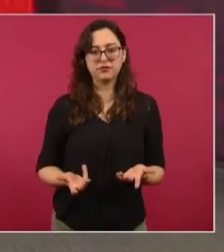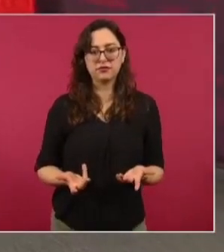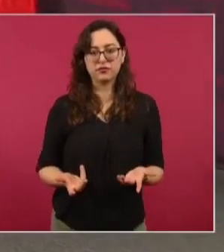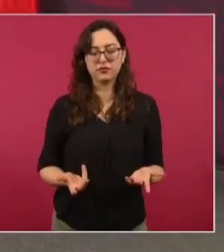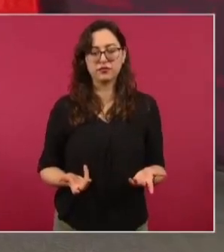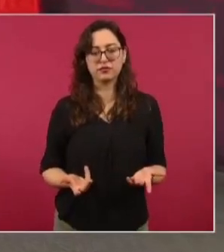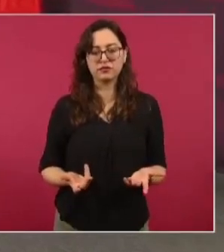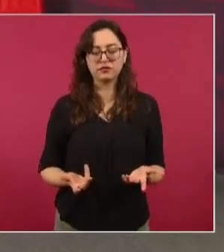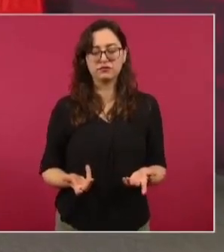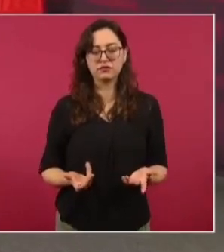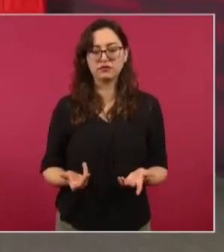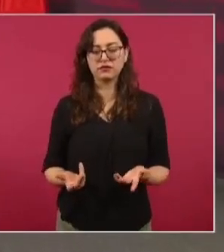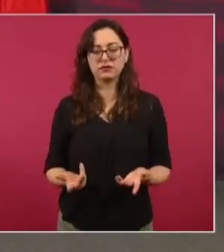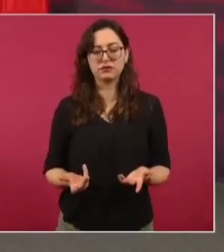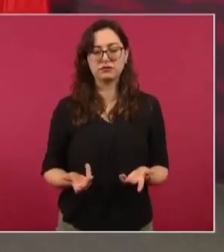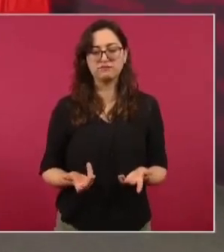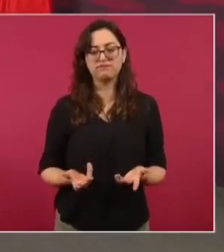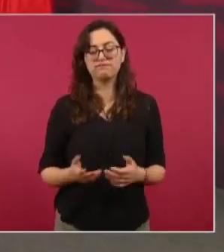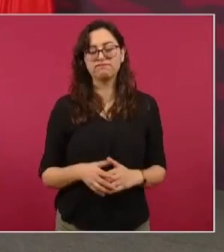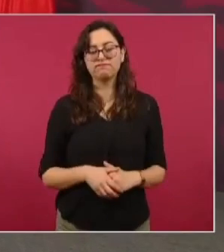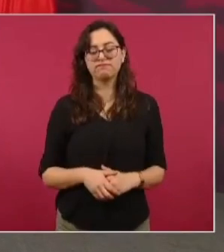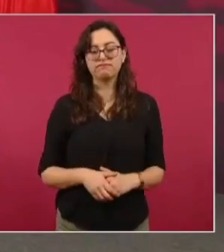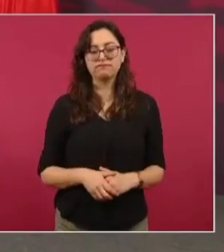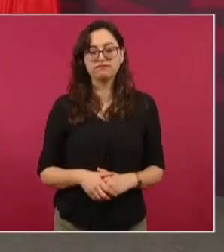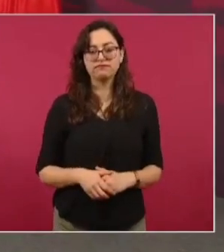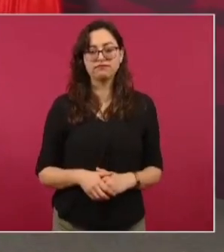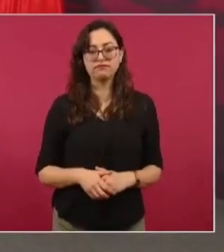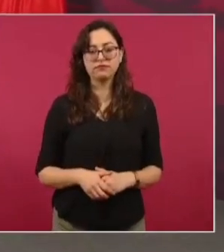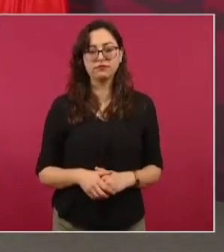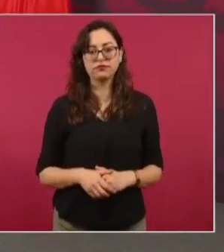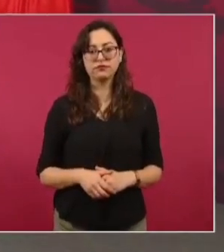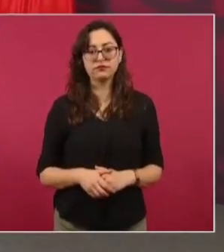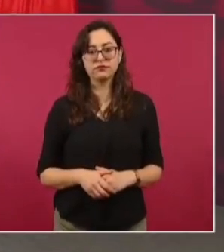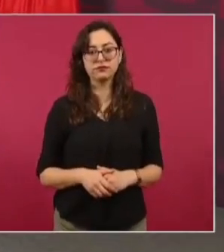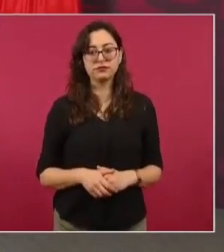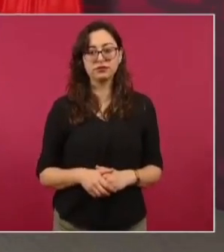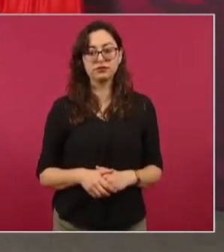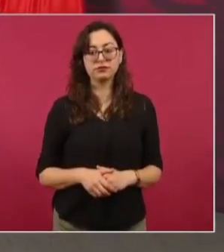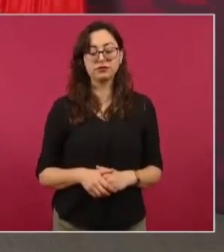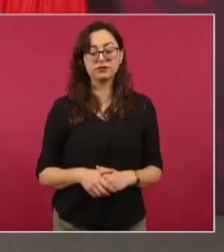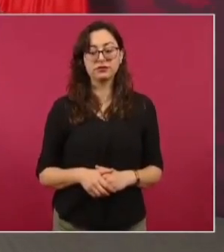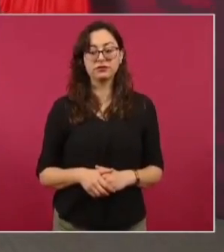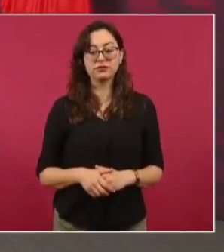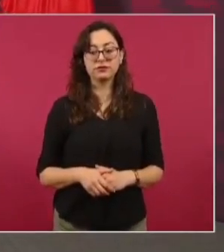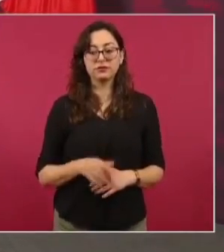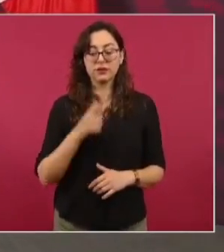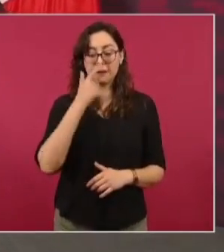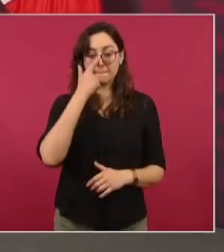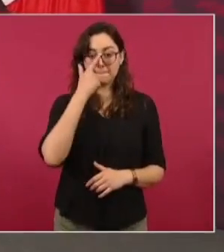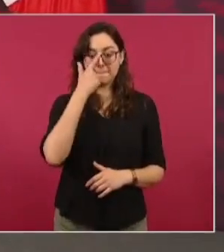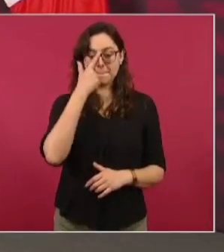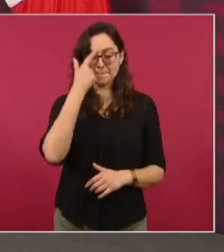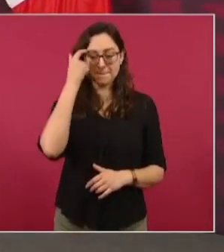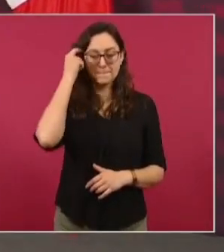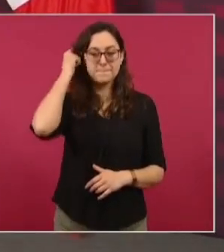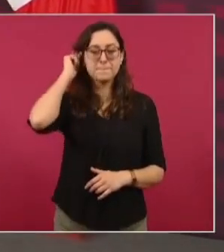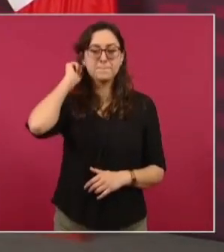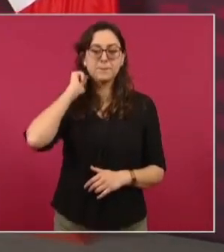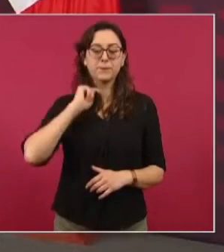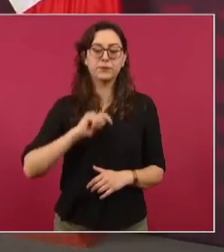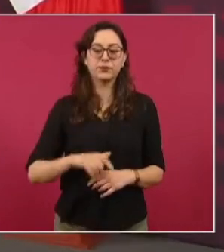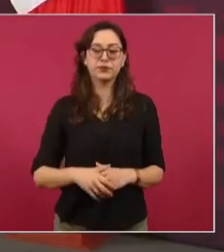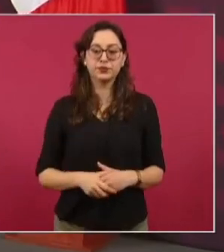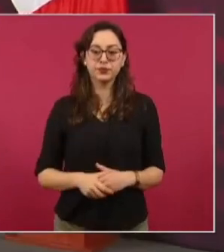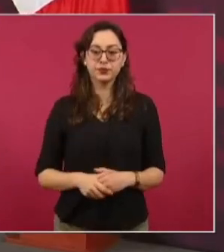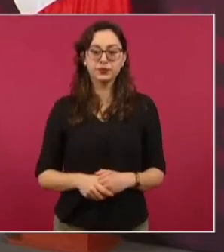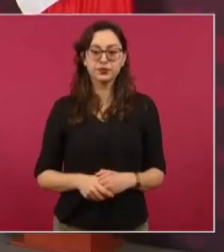y es como el caso de los empresarios ortizmena